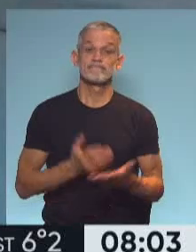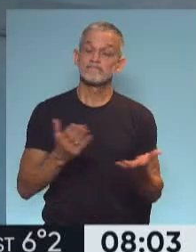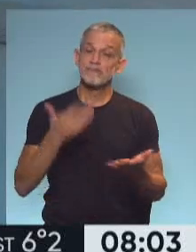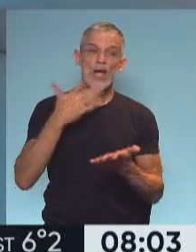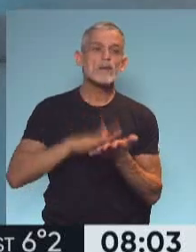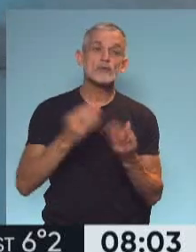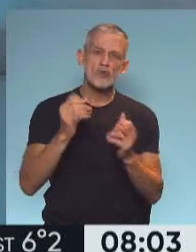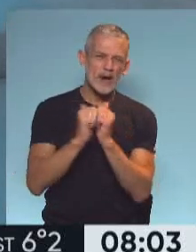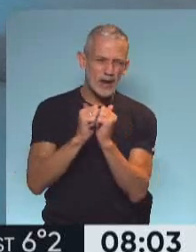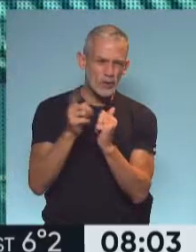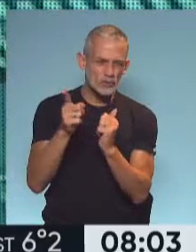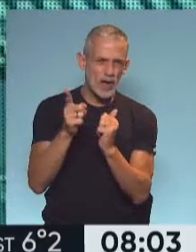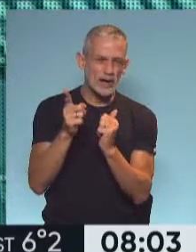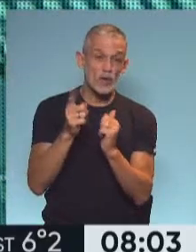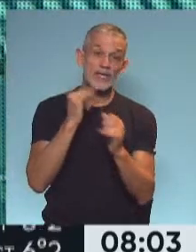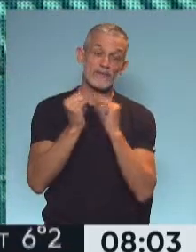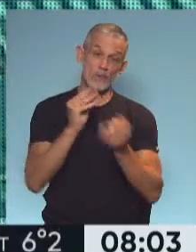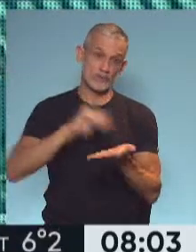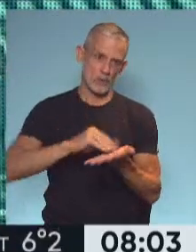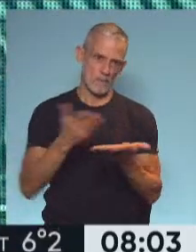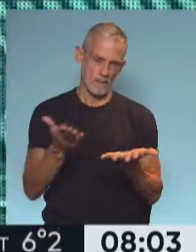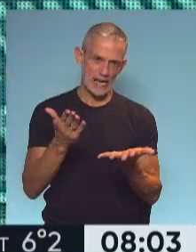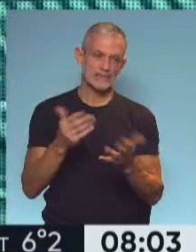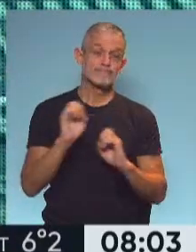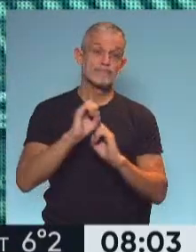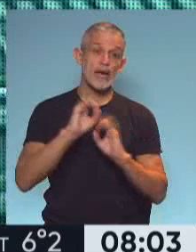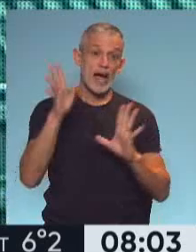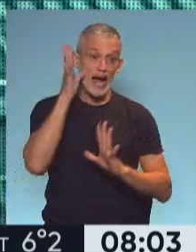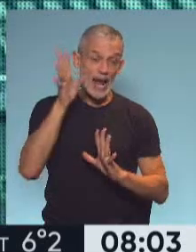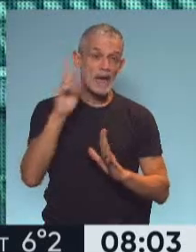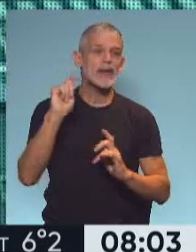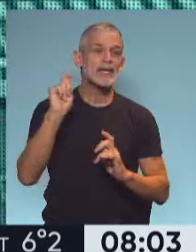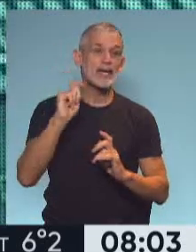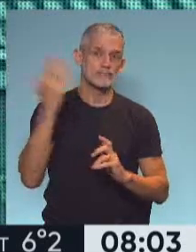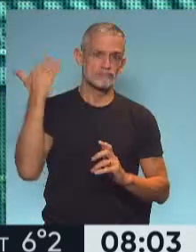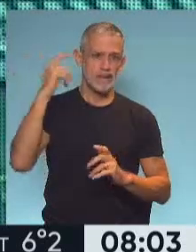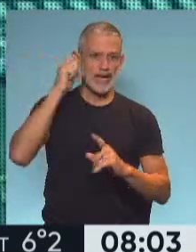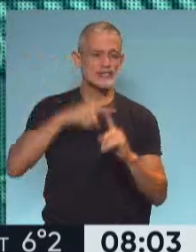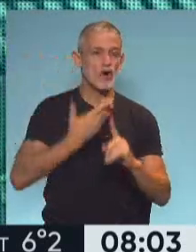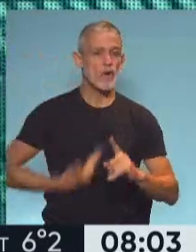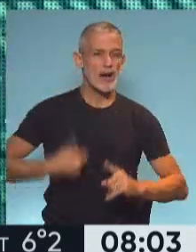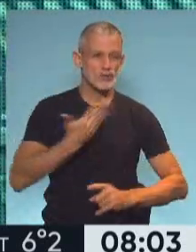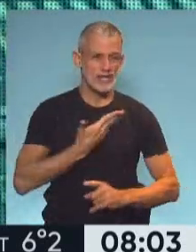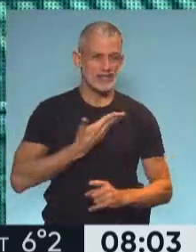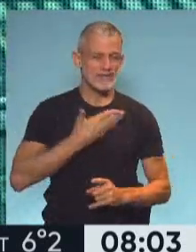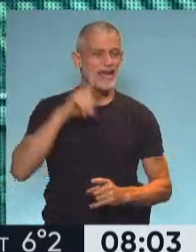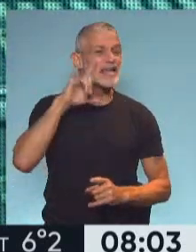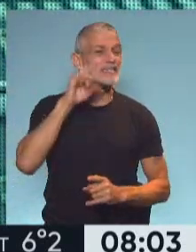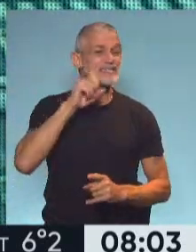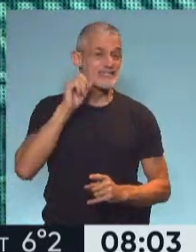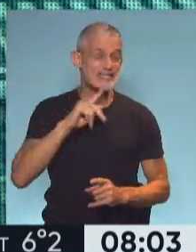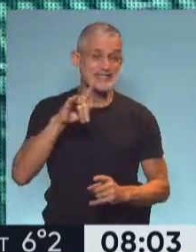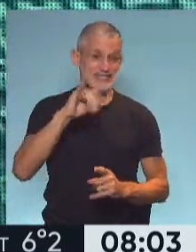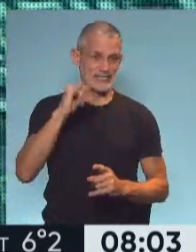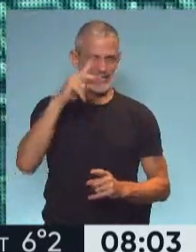Y hablando de Rosario, sumamos una información más porque se encuentra en grave estado quien fuera gobernador de la provincia de Santa Fe, Miguel Lifchis. Está